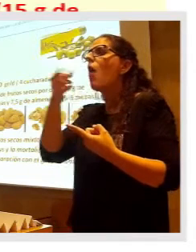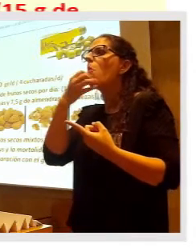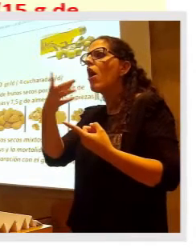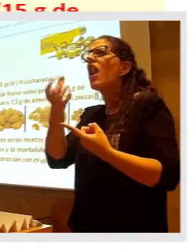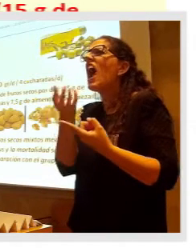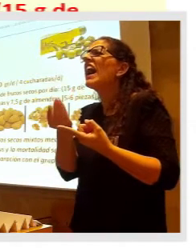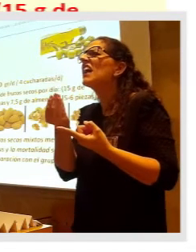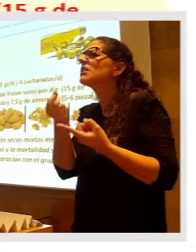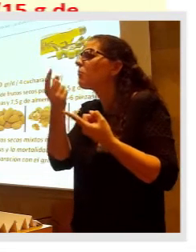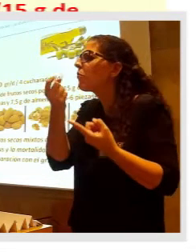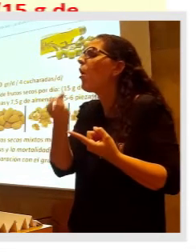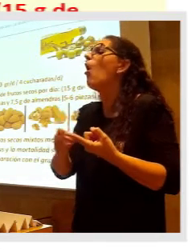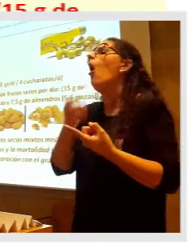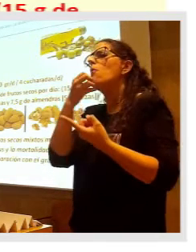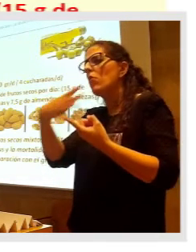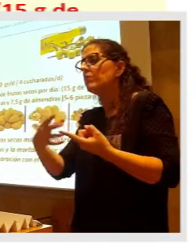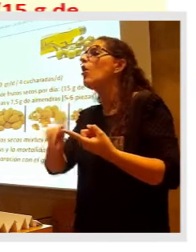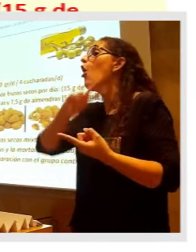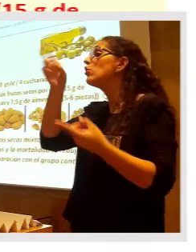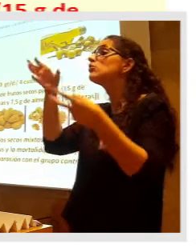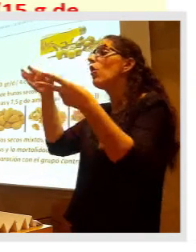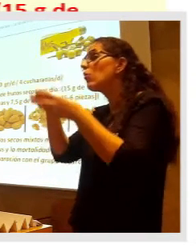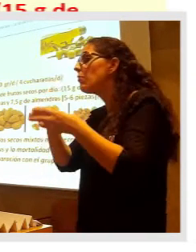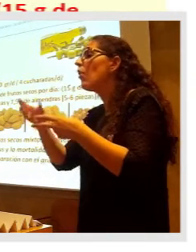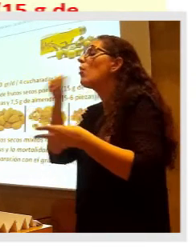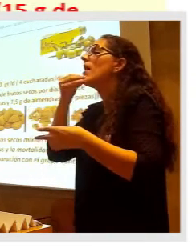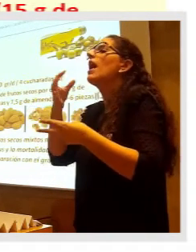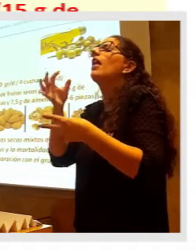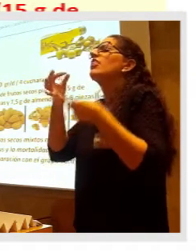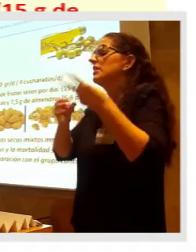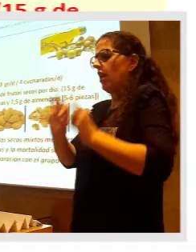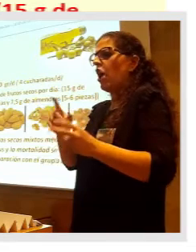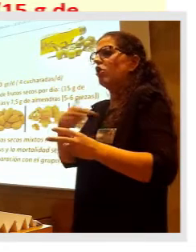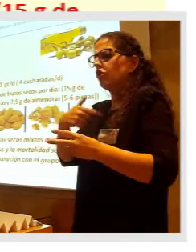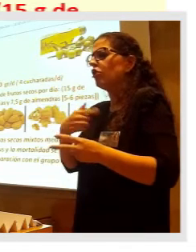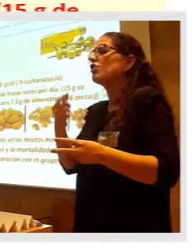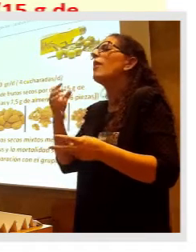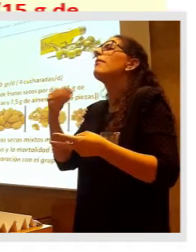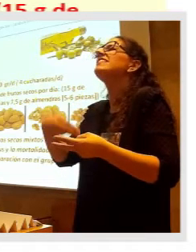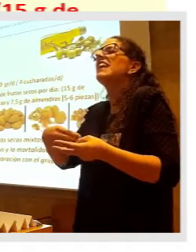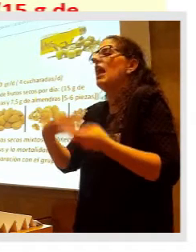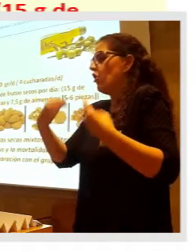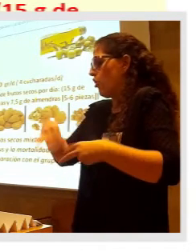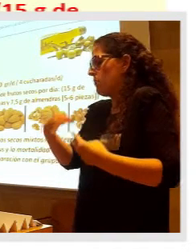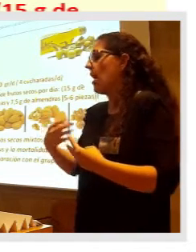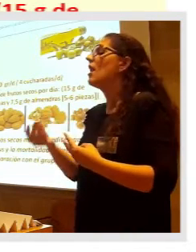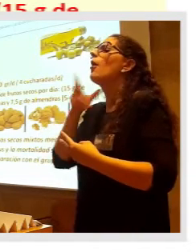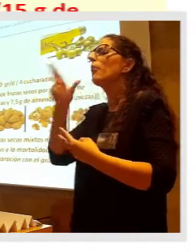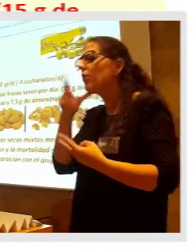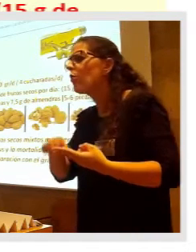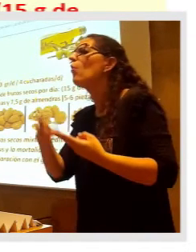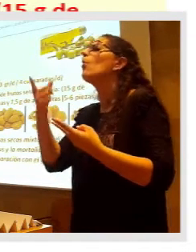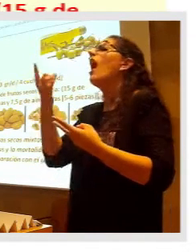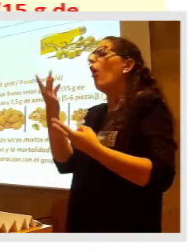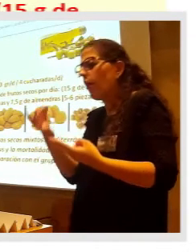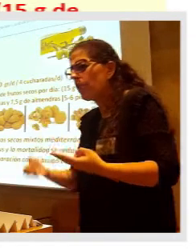cardiovascular. Y luego otros 2 grupos a los cuales les dio la dieta mediterránea nuestra, legumbres, verdura, pescado, todo hemos comentado. A uno de